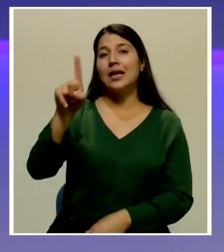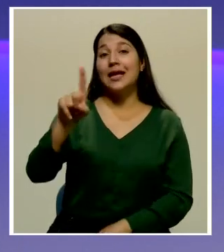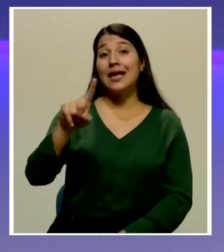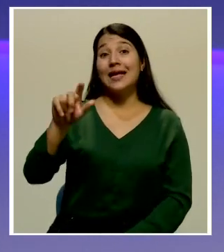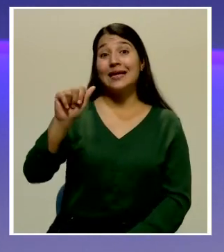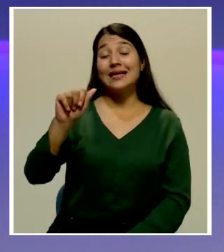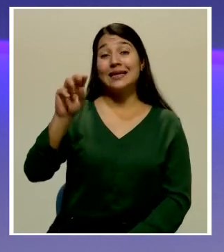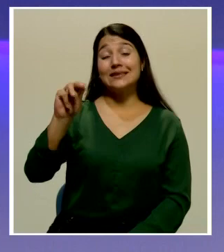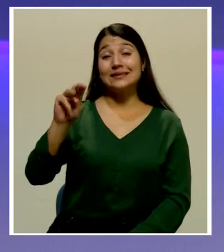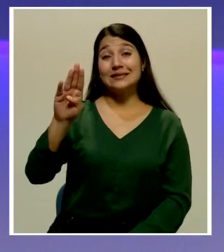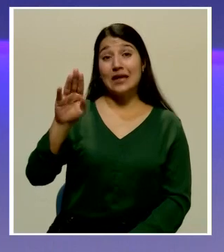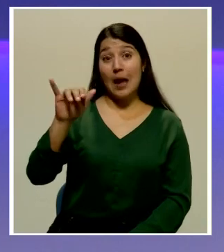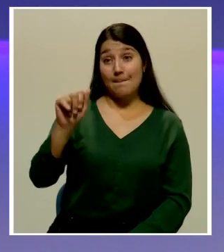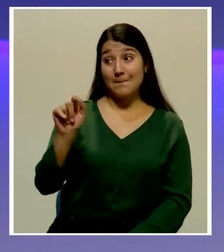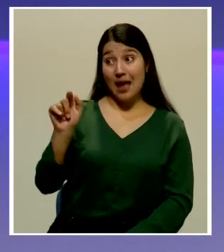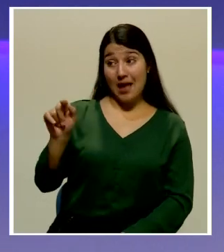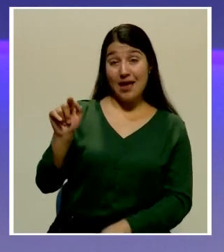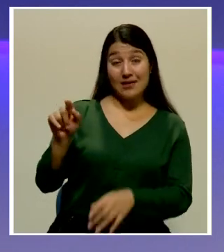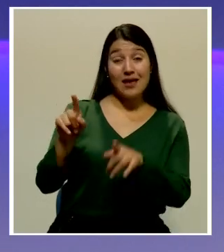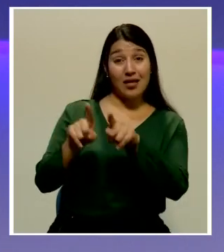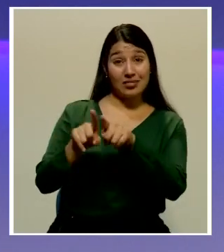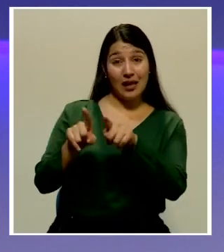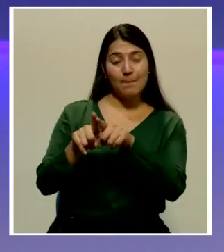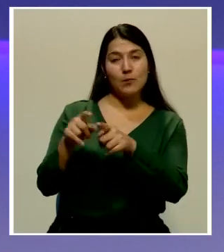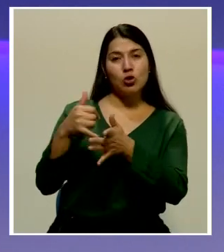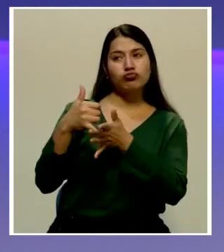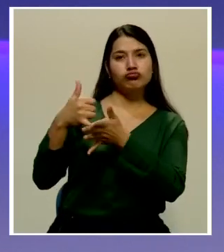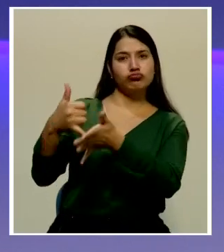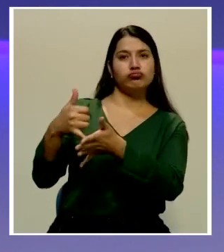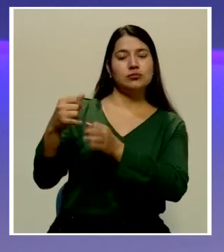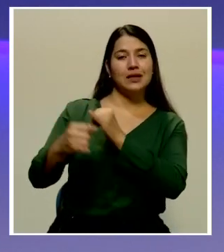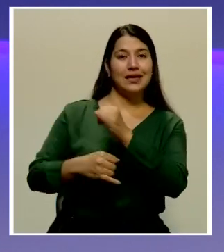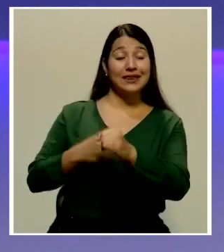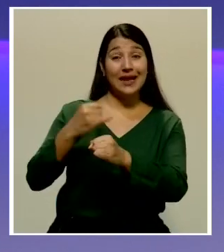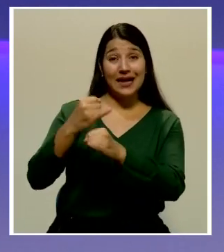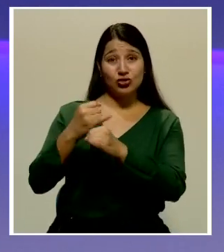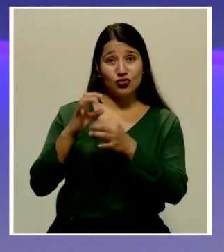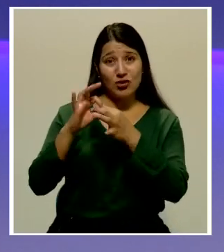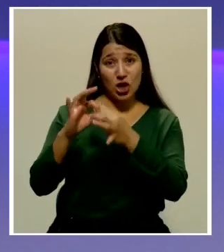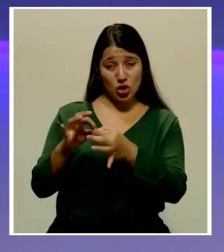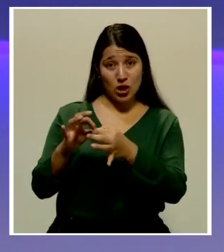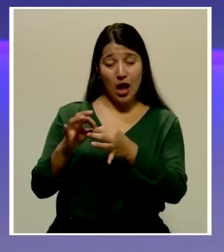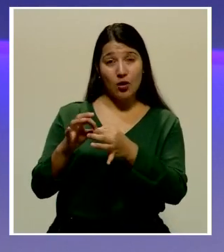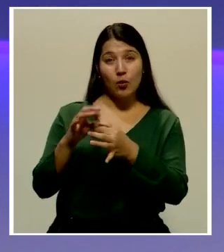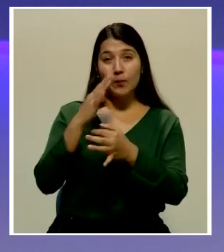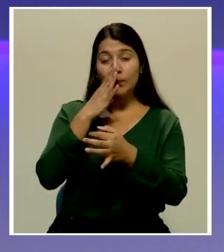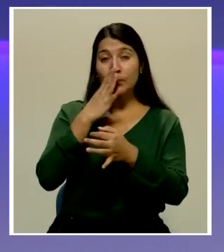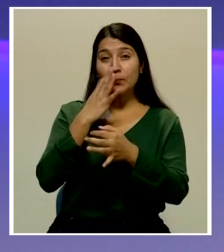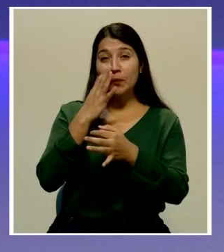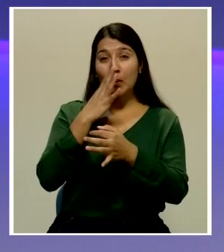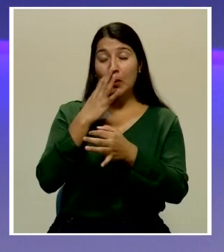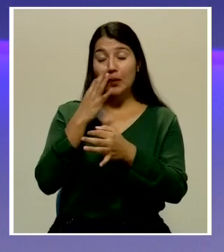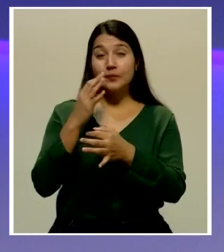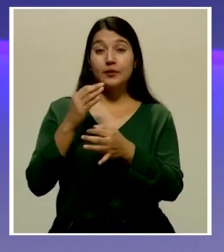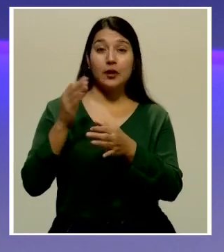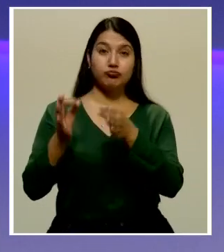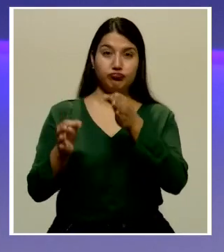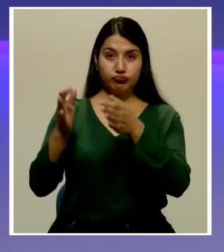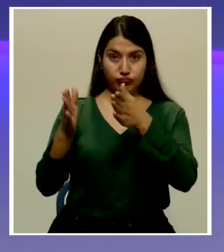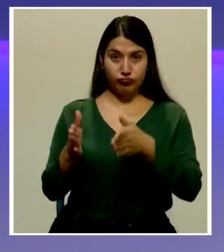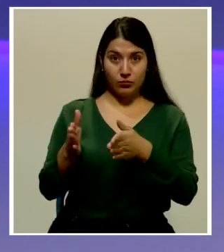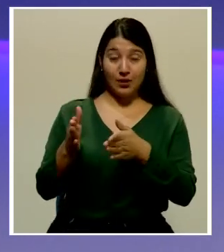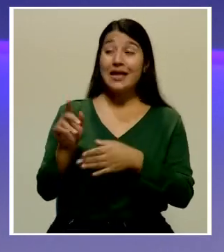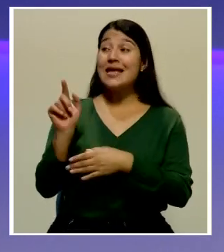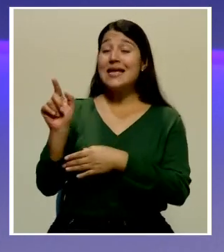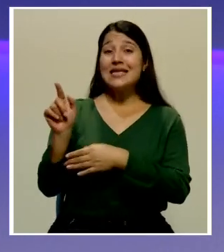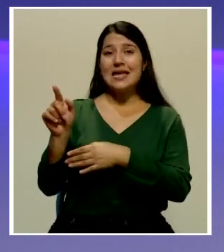También esta jurista ha ganado el distinguido Premio Internacional de Juristas y fue nombrada por la revista Time como